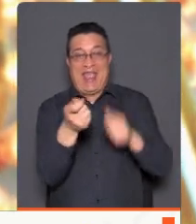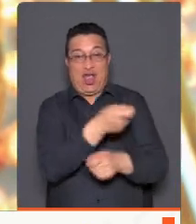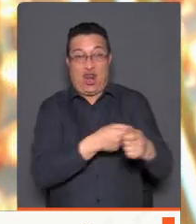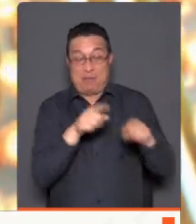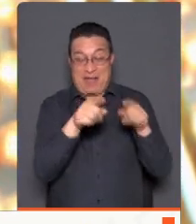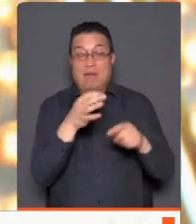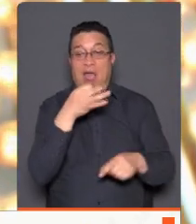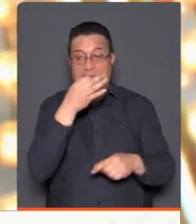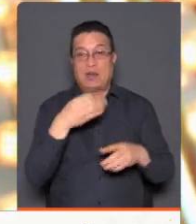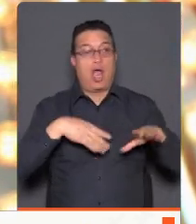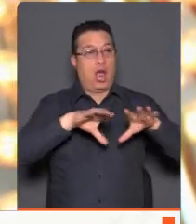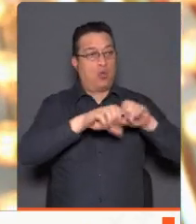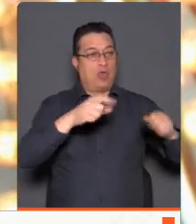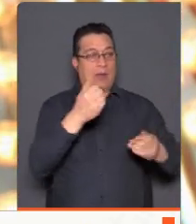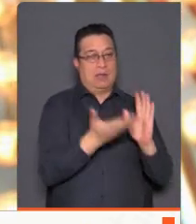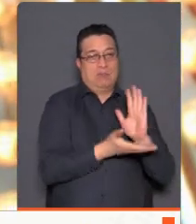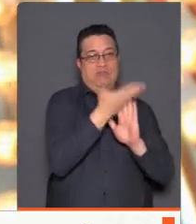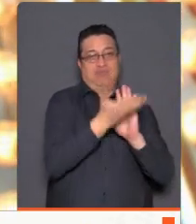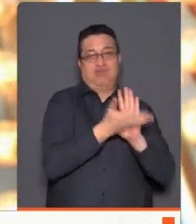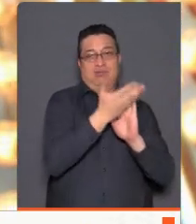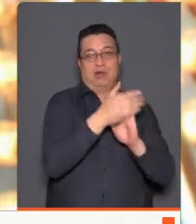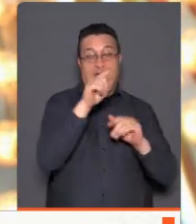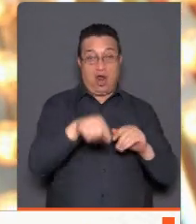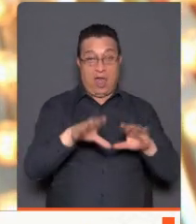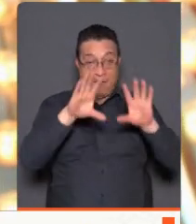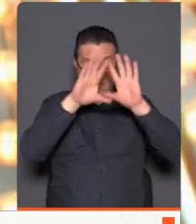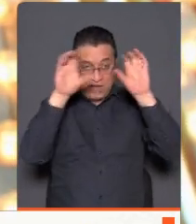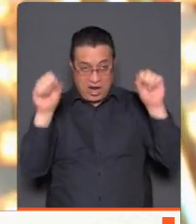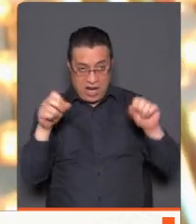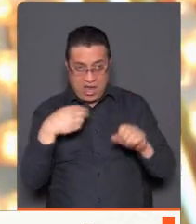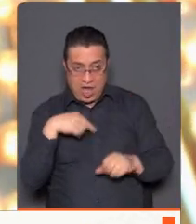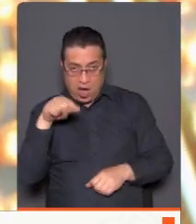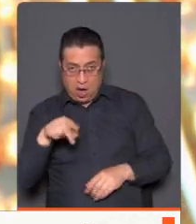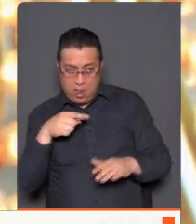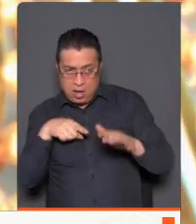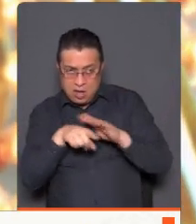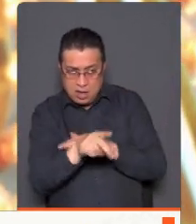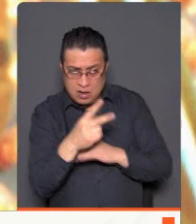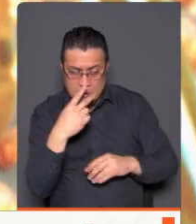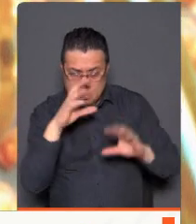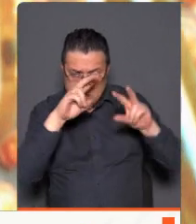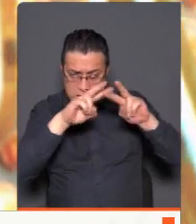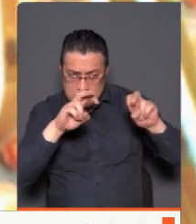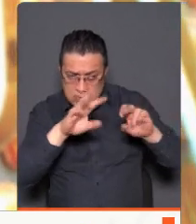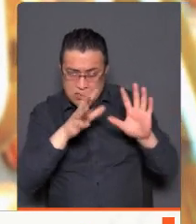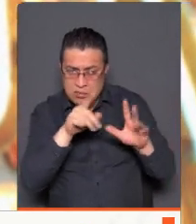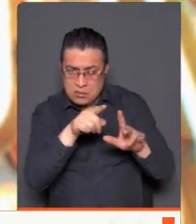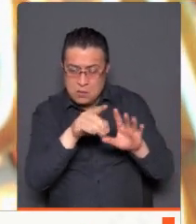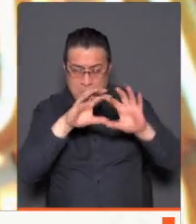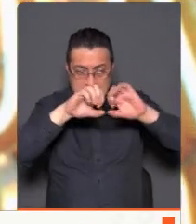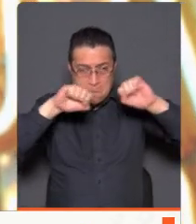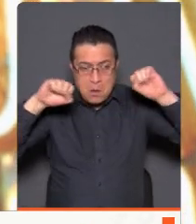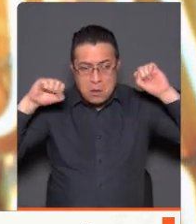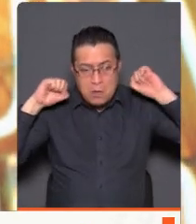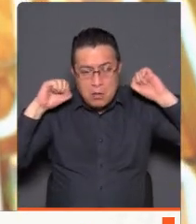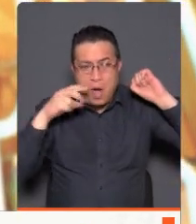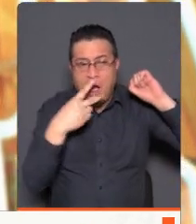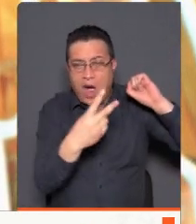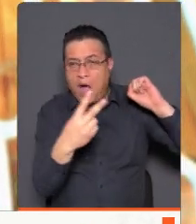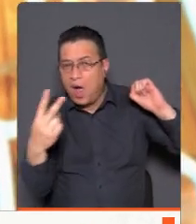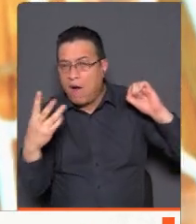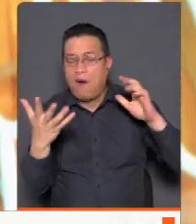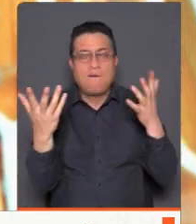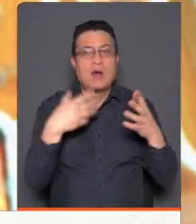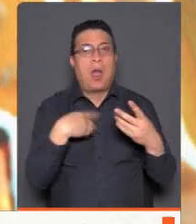los precios. ¿Qué sucede aquí? La Fiscalía Nacional Económica lo que está indagando es si se pusieron de acuerdo no en los precios los